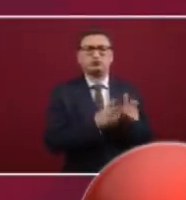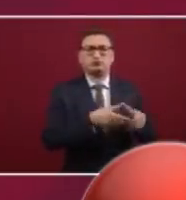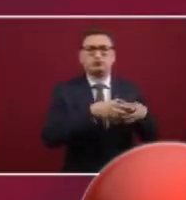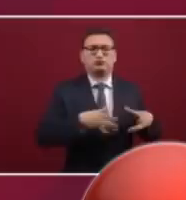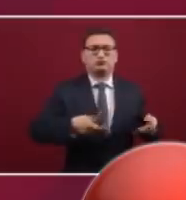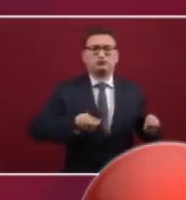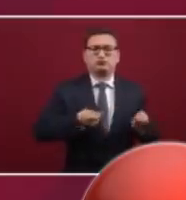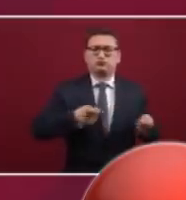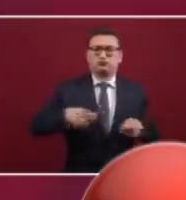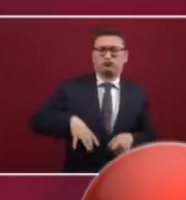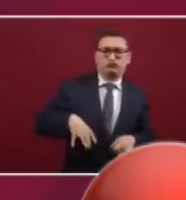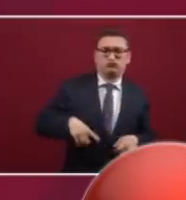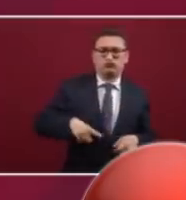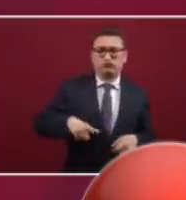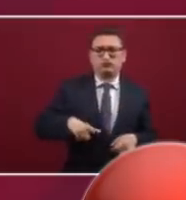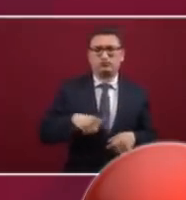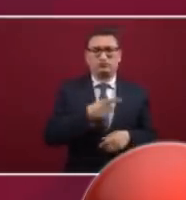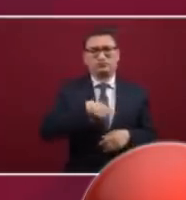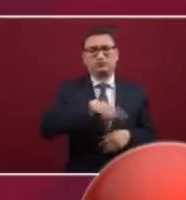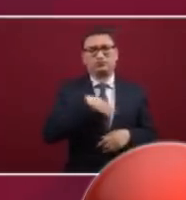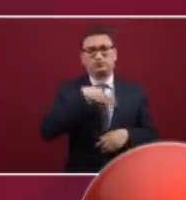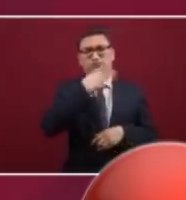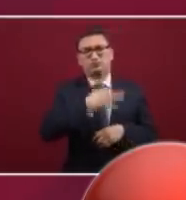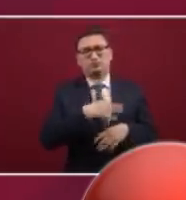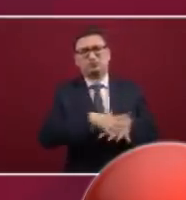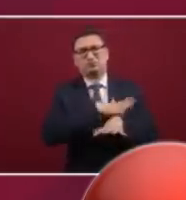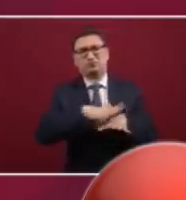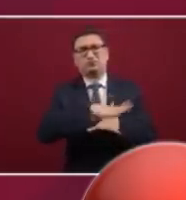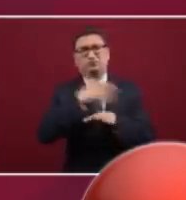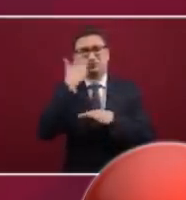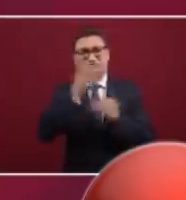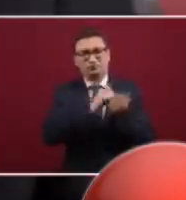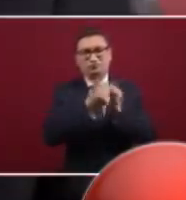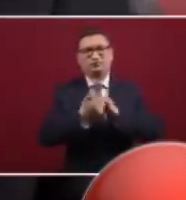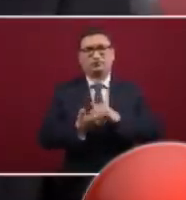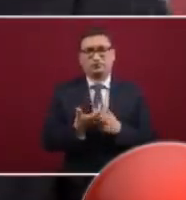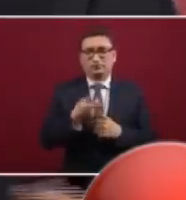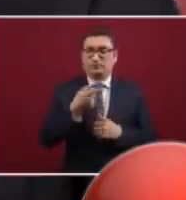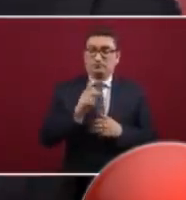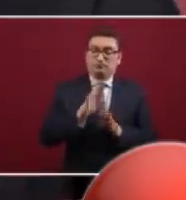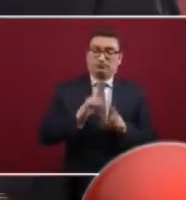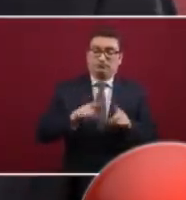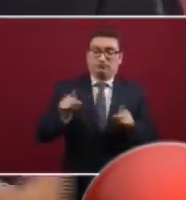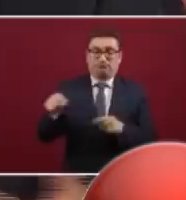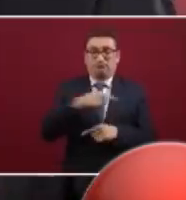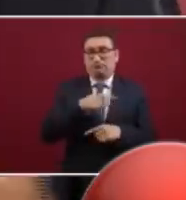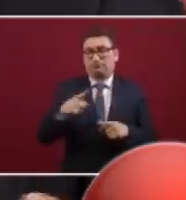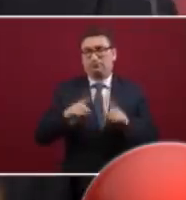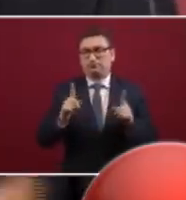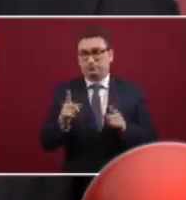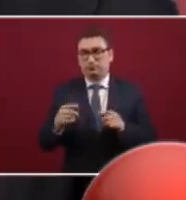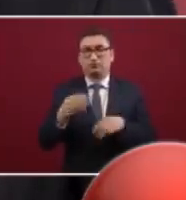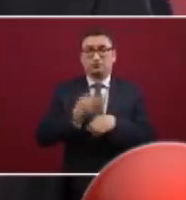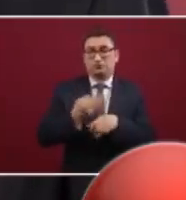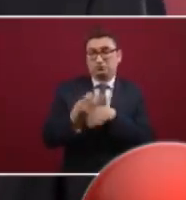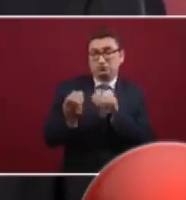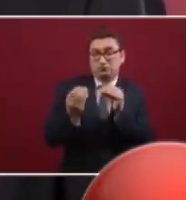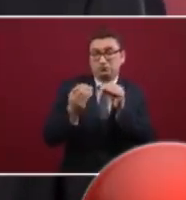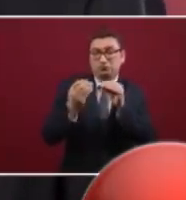a cambiarlo, a transformarlo. Pero bueno, si existe este debate,